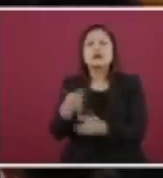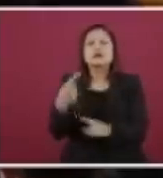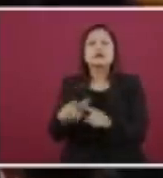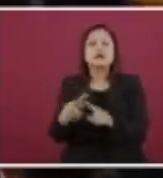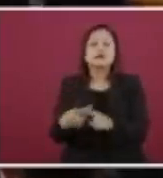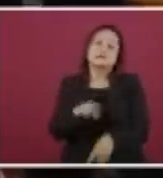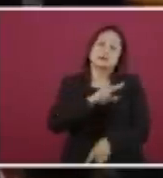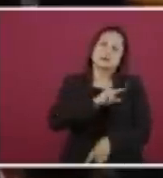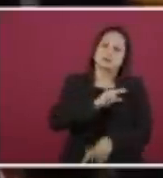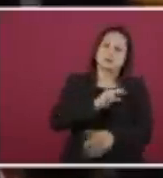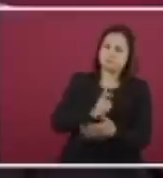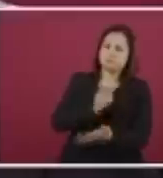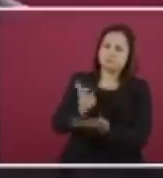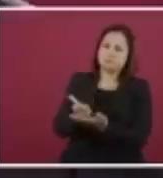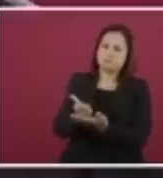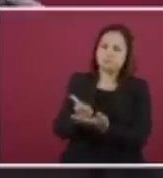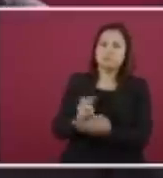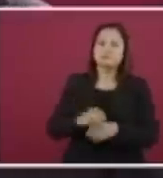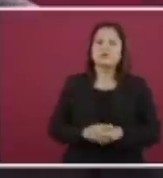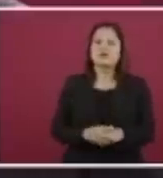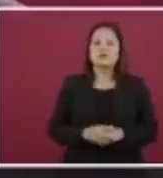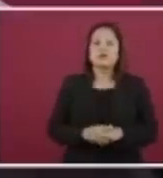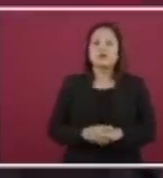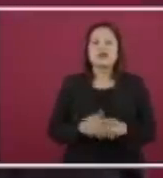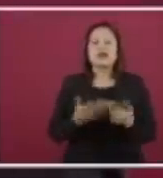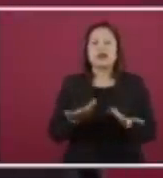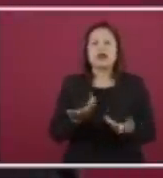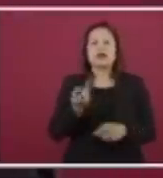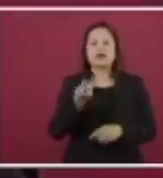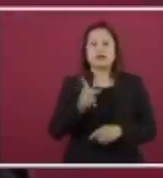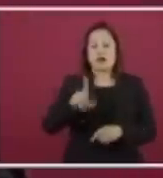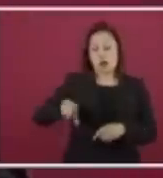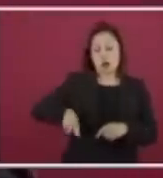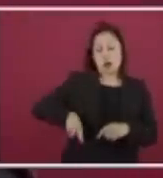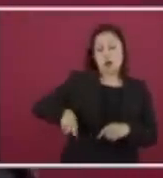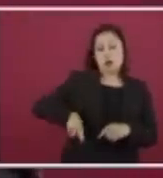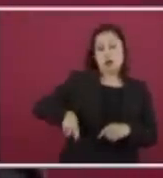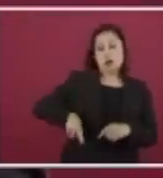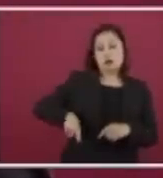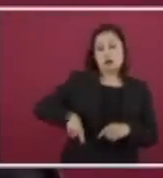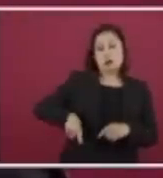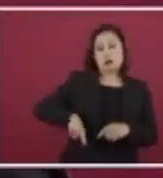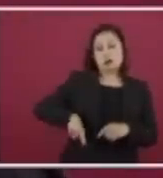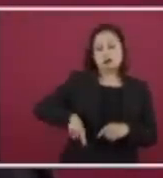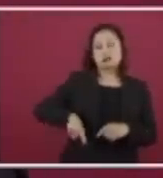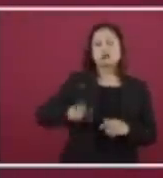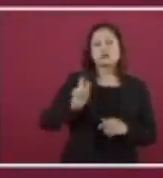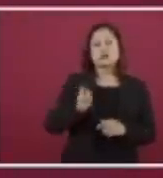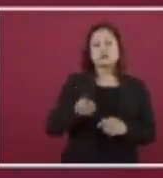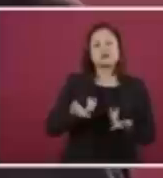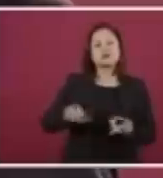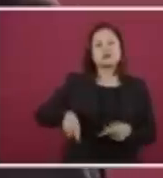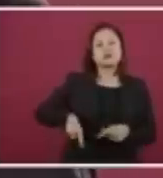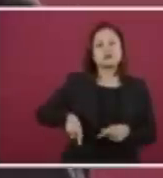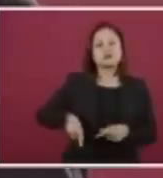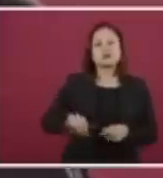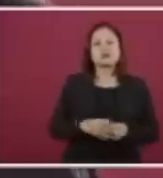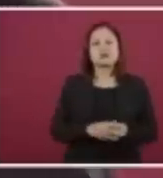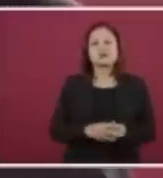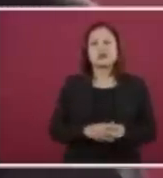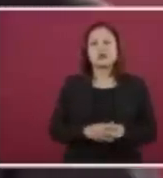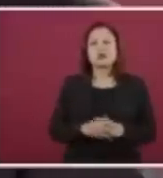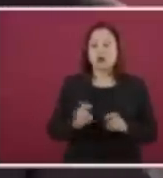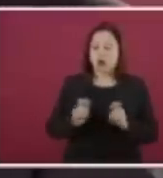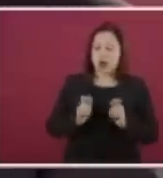y que el gobierno, en contraprestación por dar la